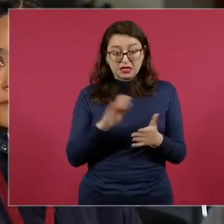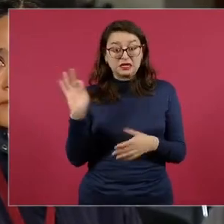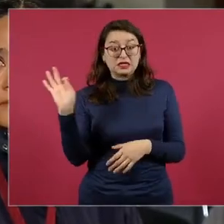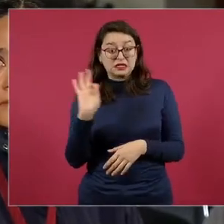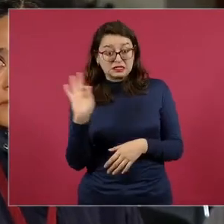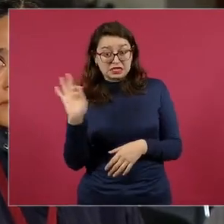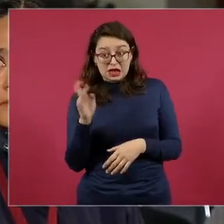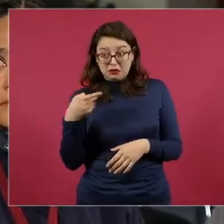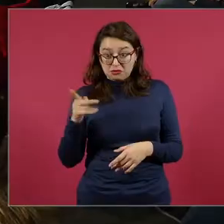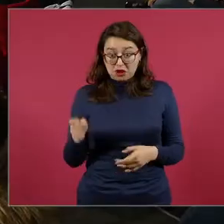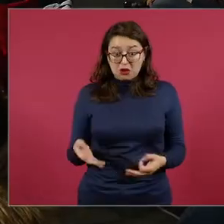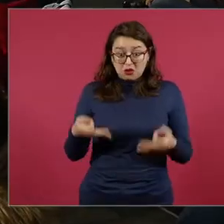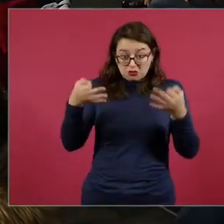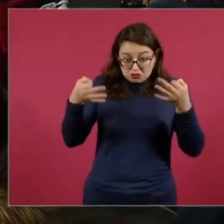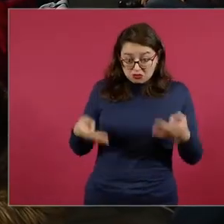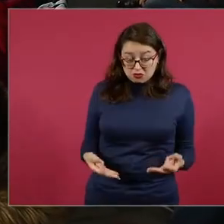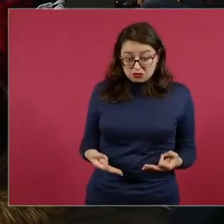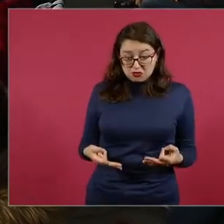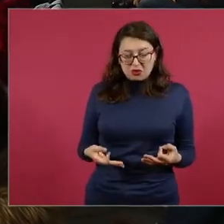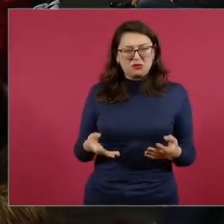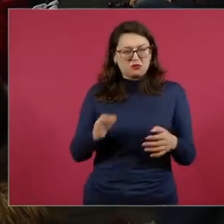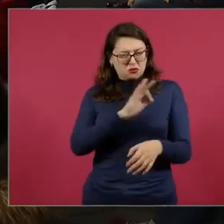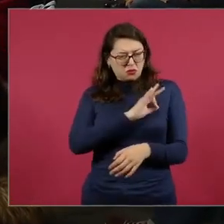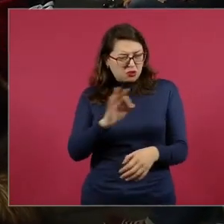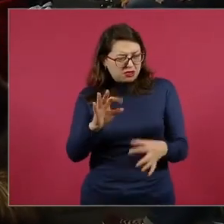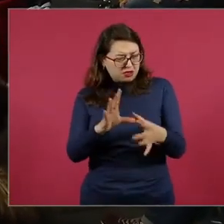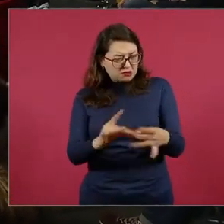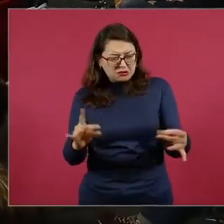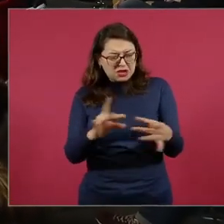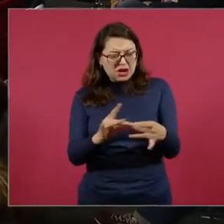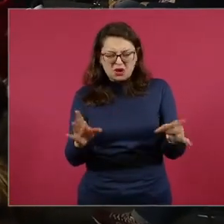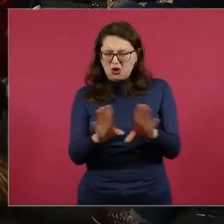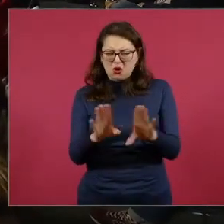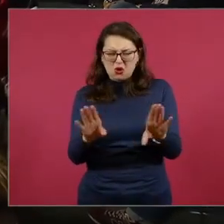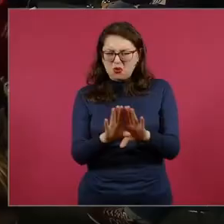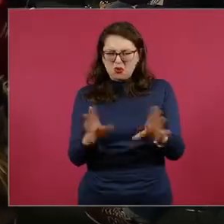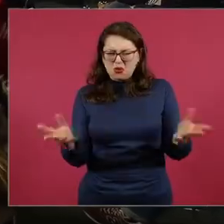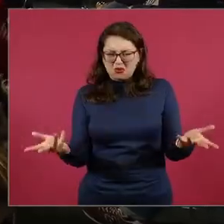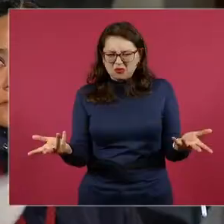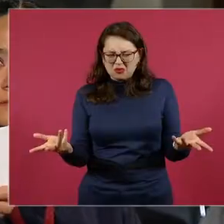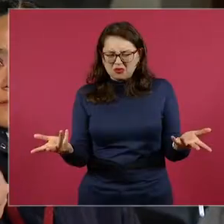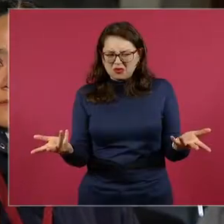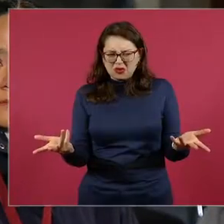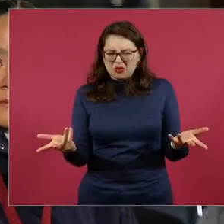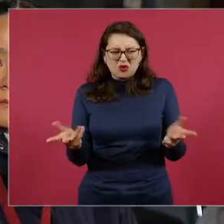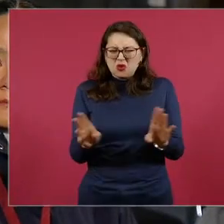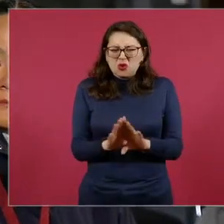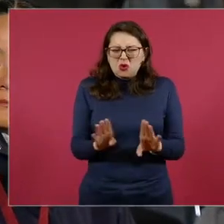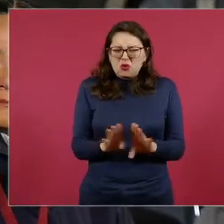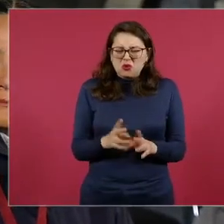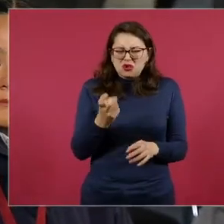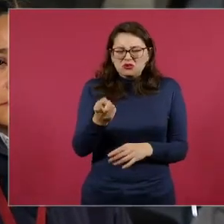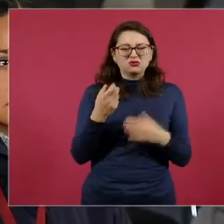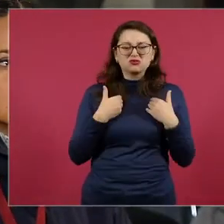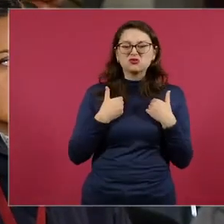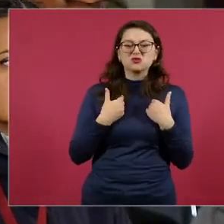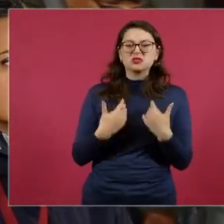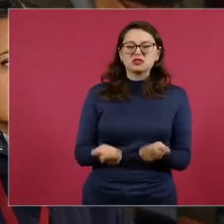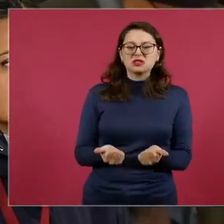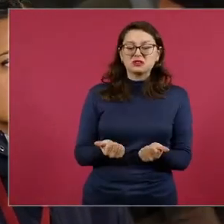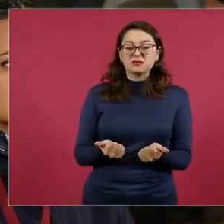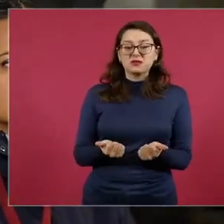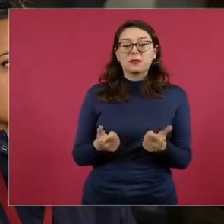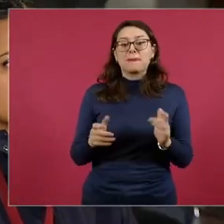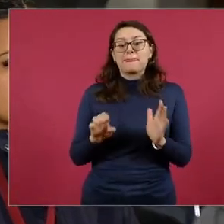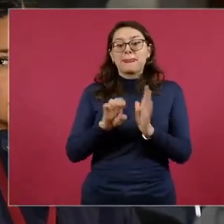Está oficializado eso. ¿Perdón? Explique, pero no está oficializado. ¿Cómo es esa parte? Por ejemplo,